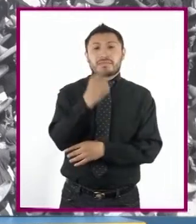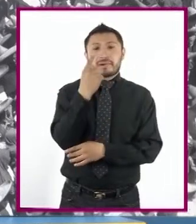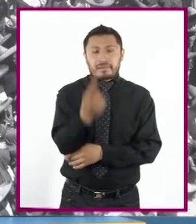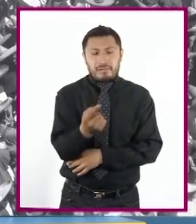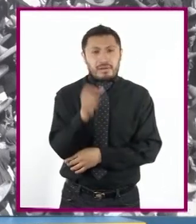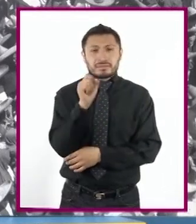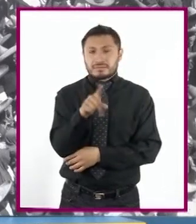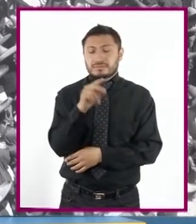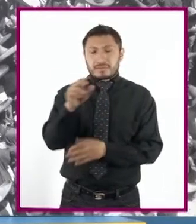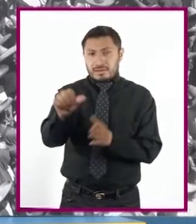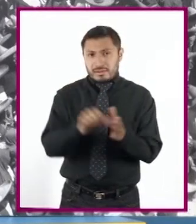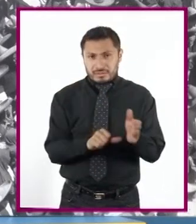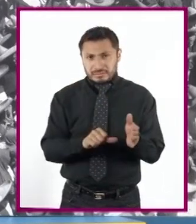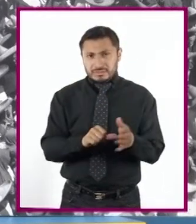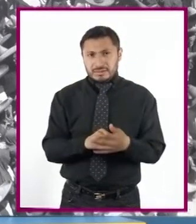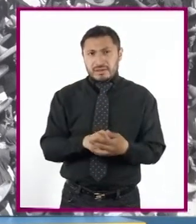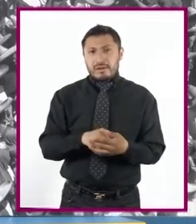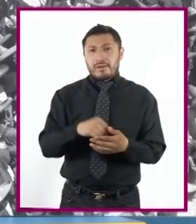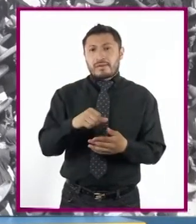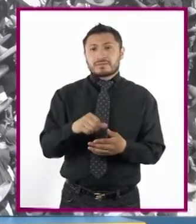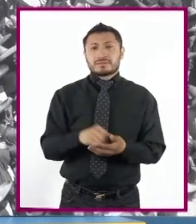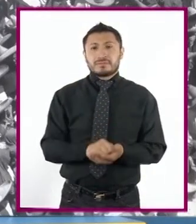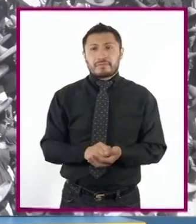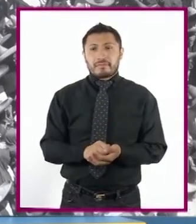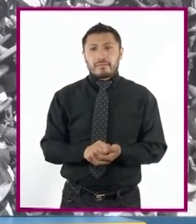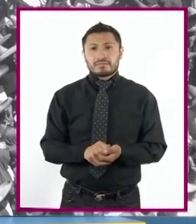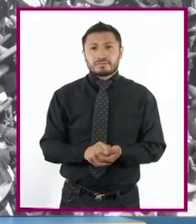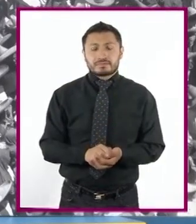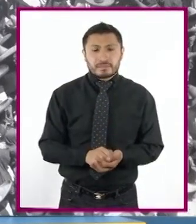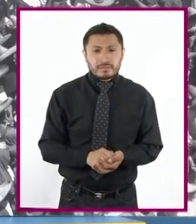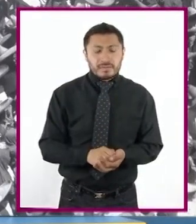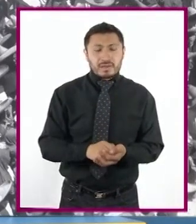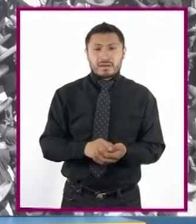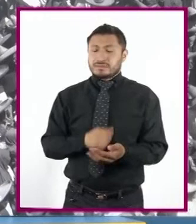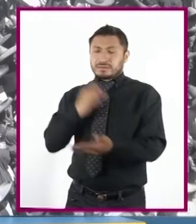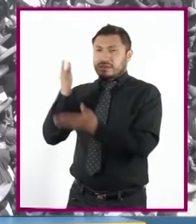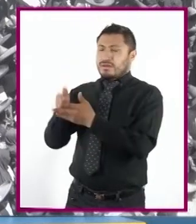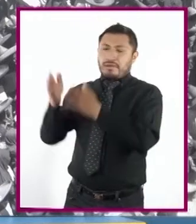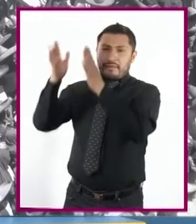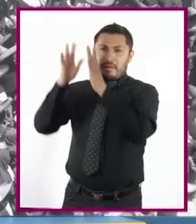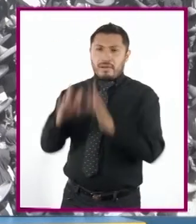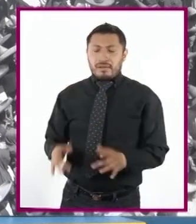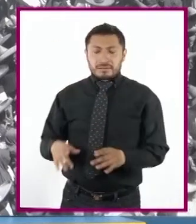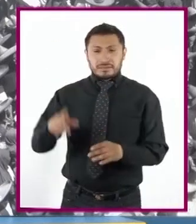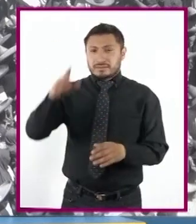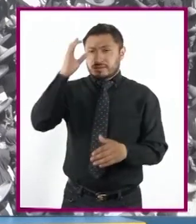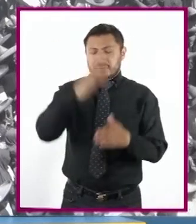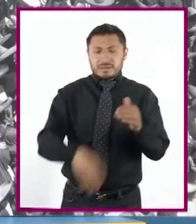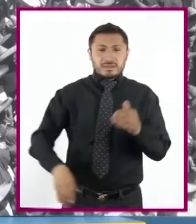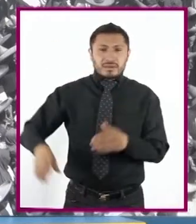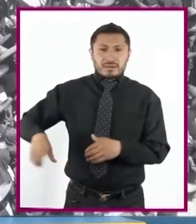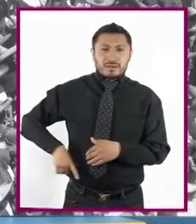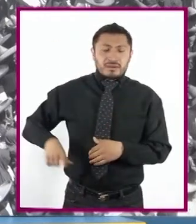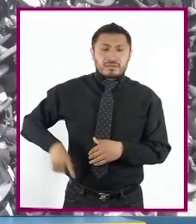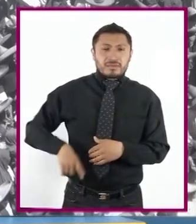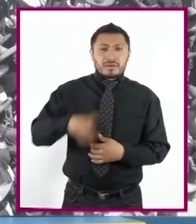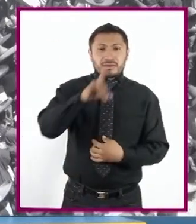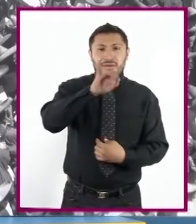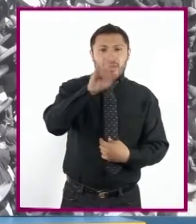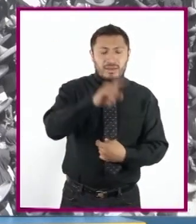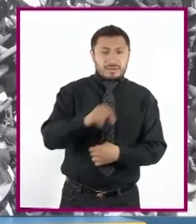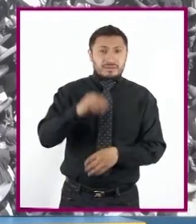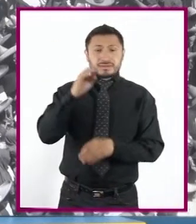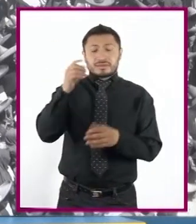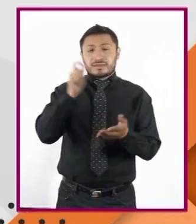dicho mes. Partió exiliado a Francia, poniendo punto final a la dictadura porfirista a través de los llamados Tratados de